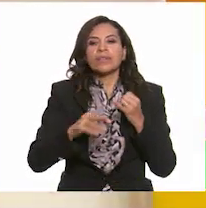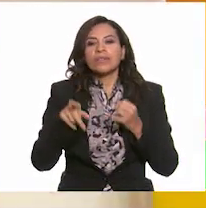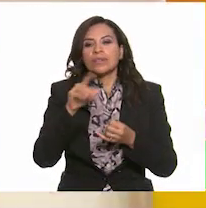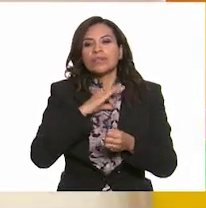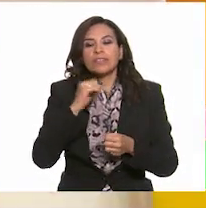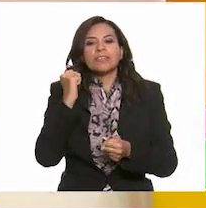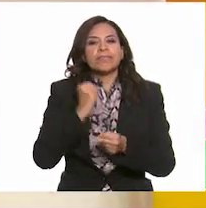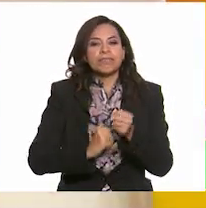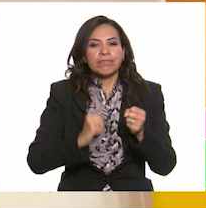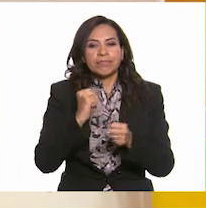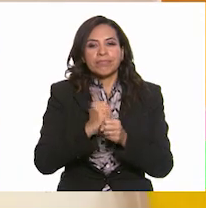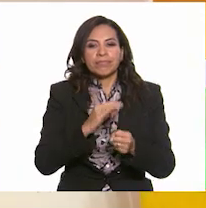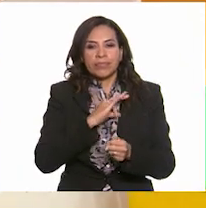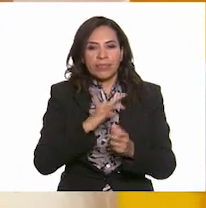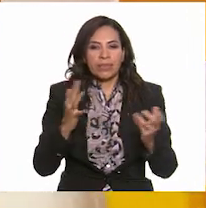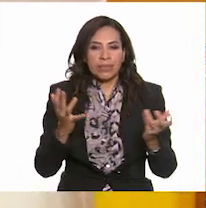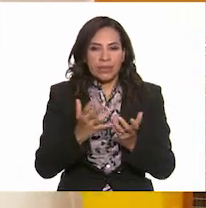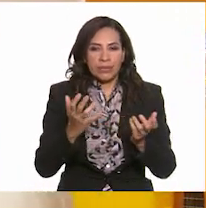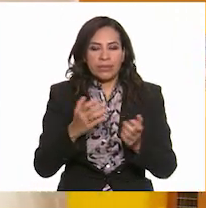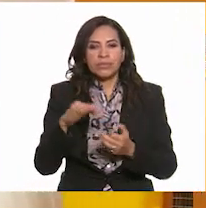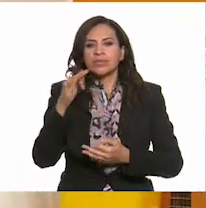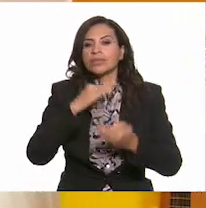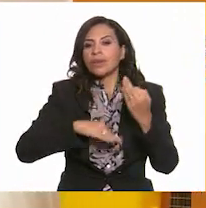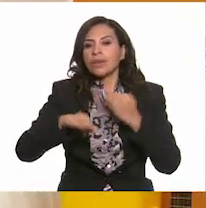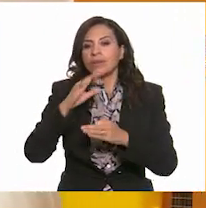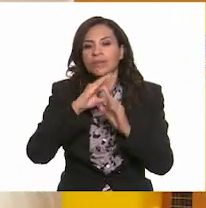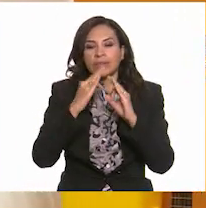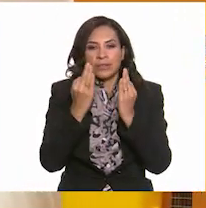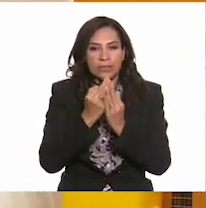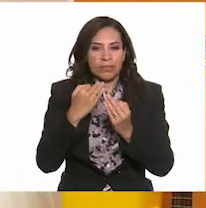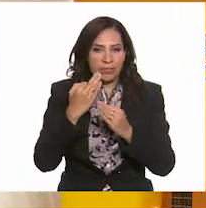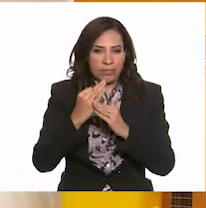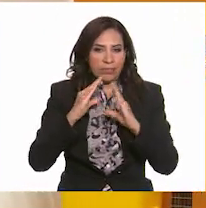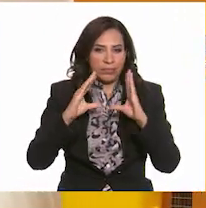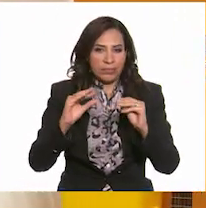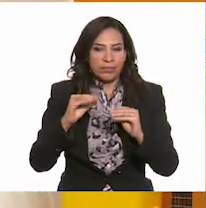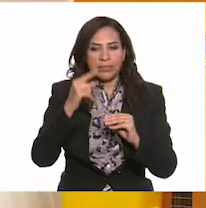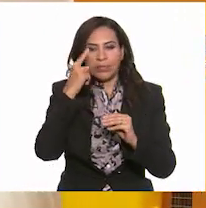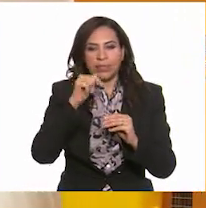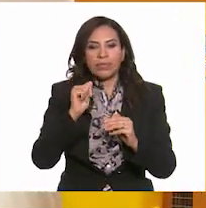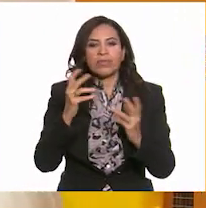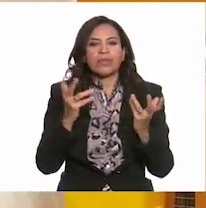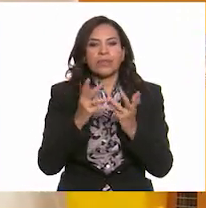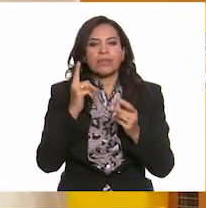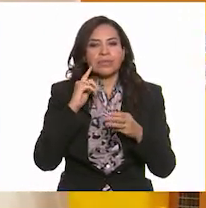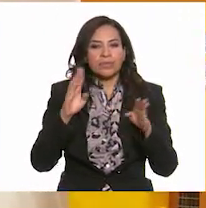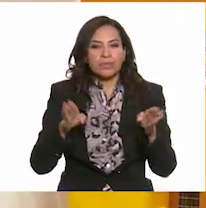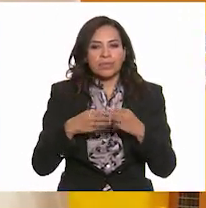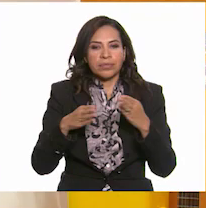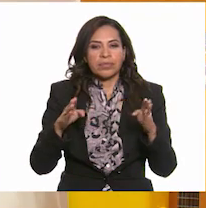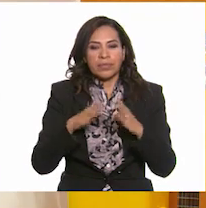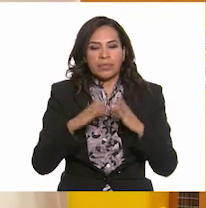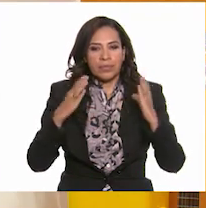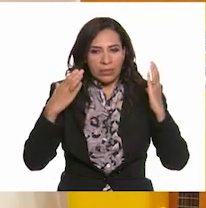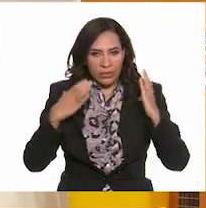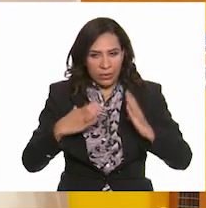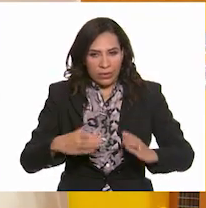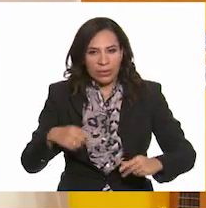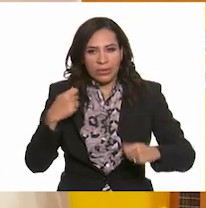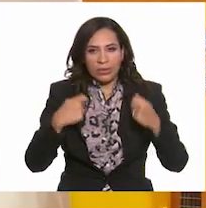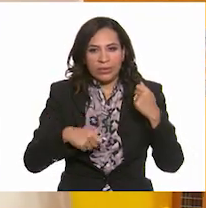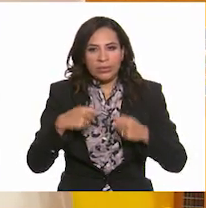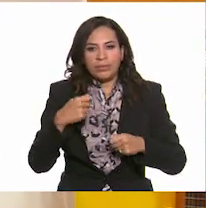si lo practicamos, lo podemos hacer. Pero todas estas formas que te he enseñado, ajá, es parte de hacer música, ya sea con tu cuerpo,